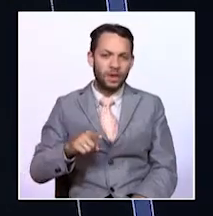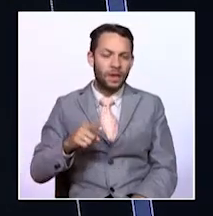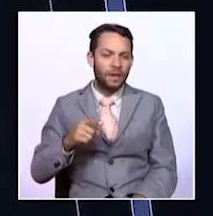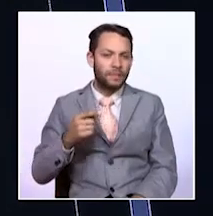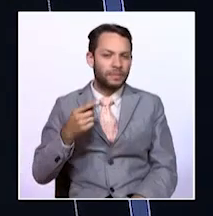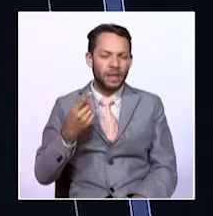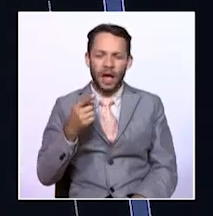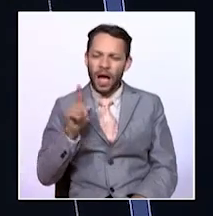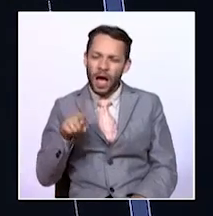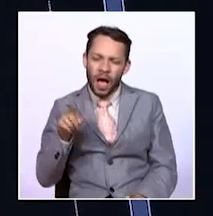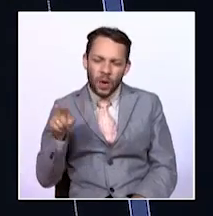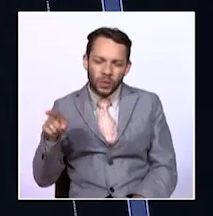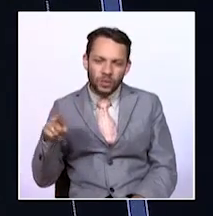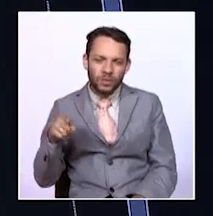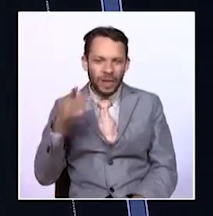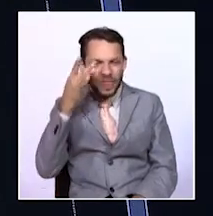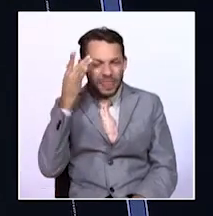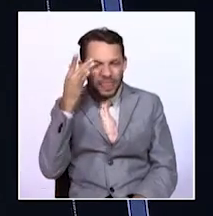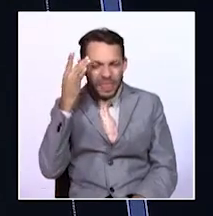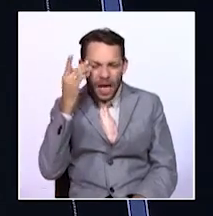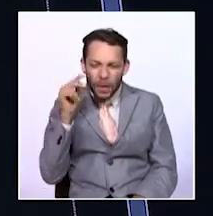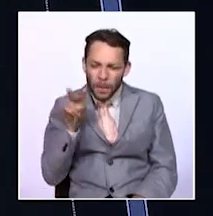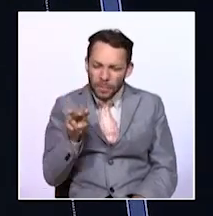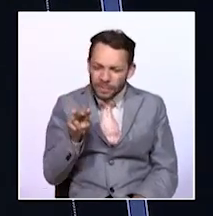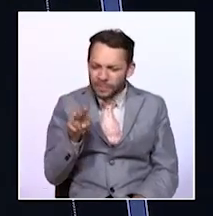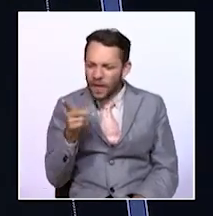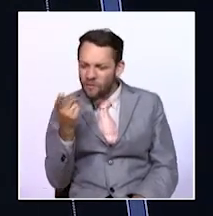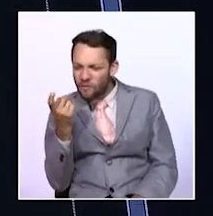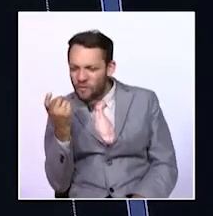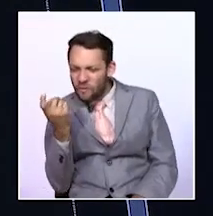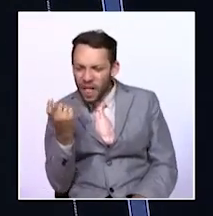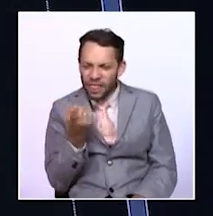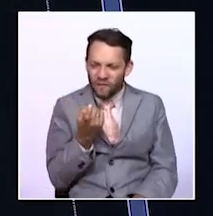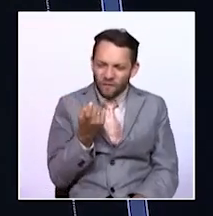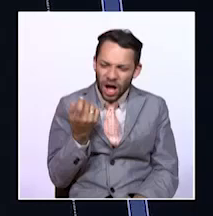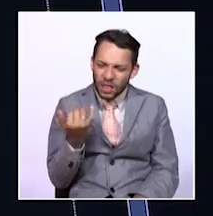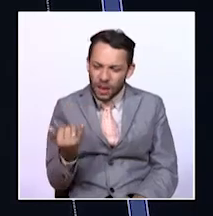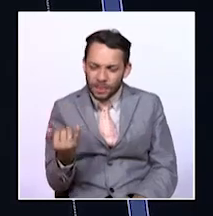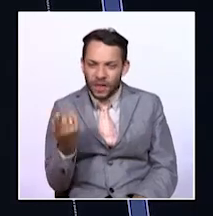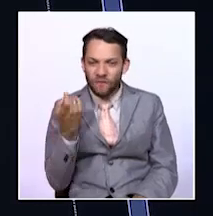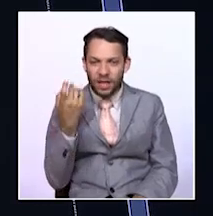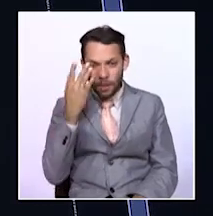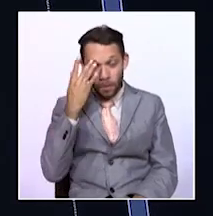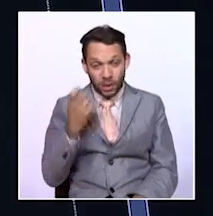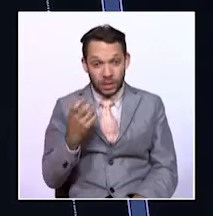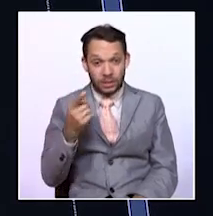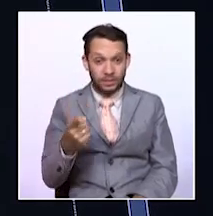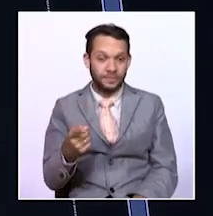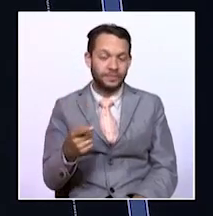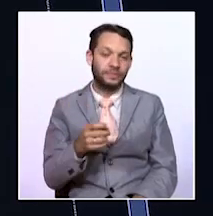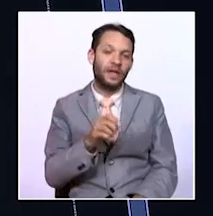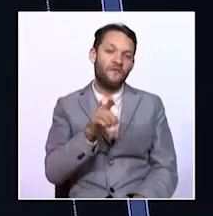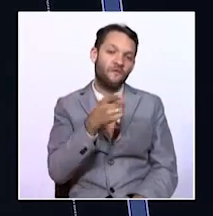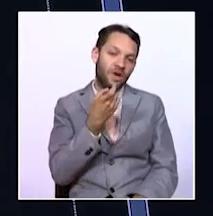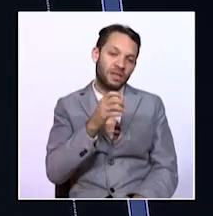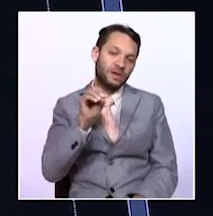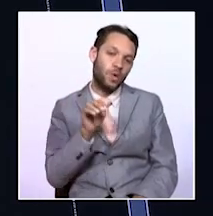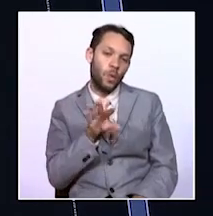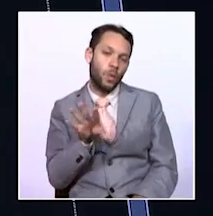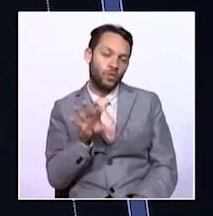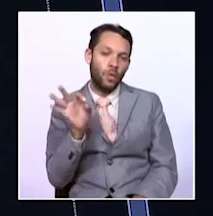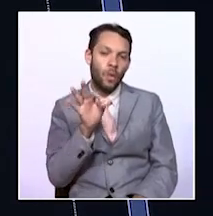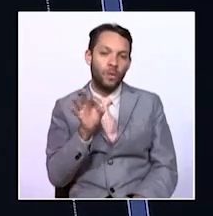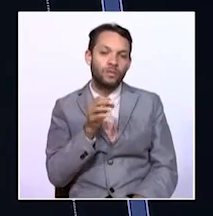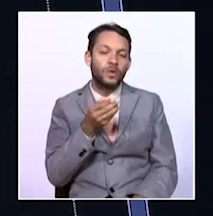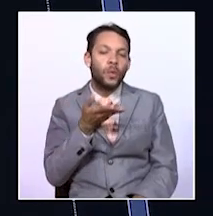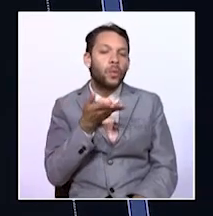no se define bien y por así decirlo, hay como un vacío de sonido. No significa que haya una malformación del bebé, ni mucho